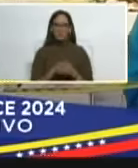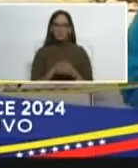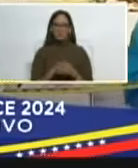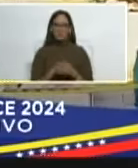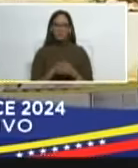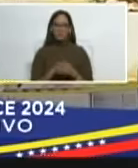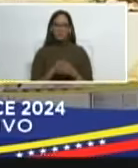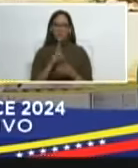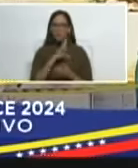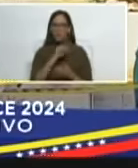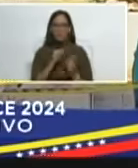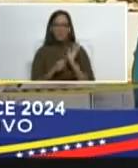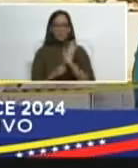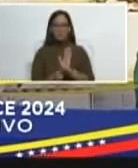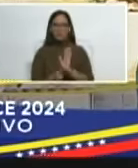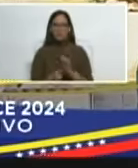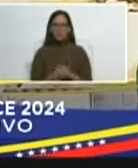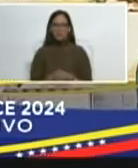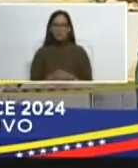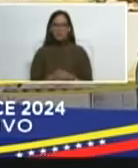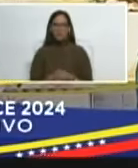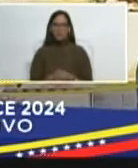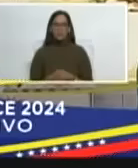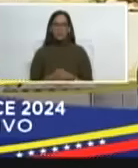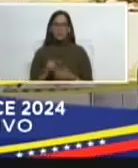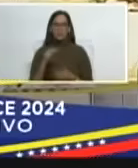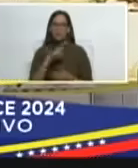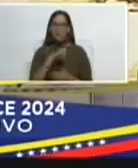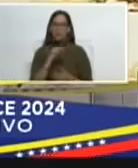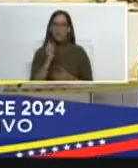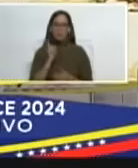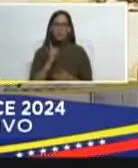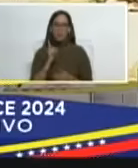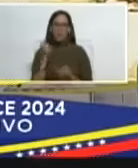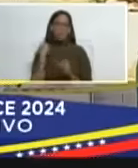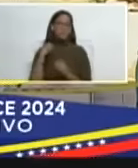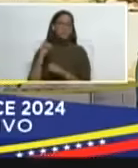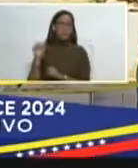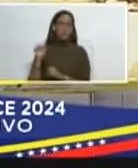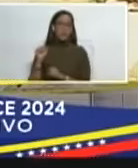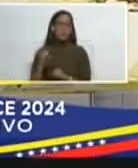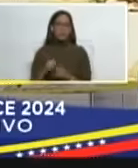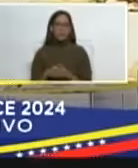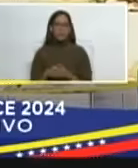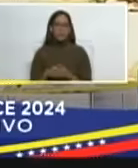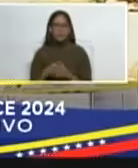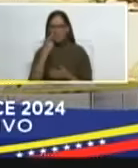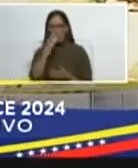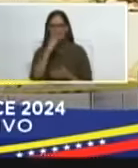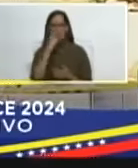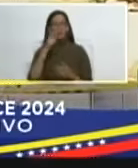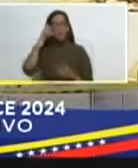impresentables, que no debemos ni ignorar. Les da rabia, es que Dios proveerá.